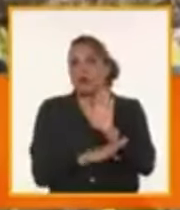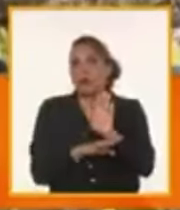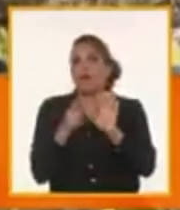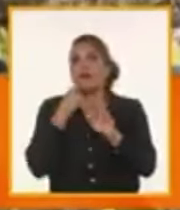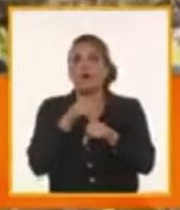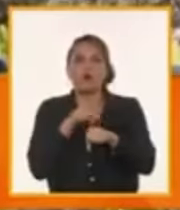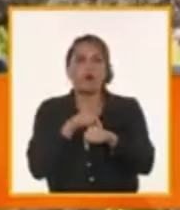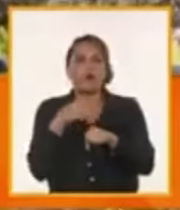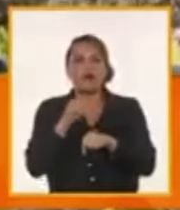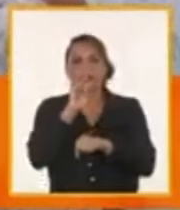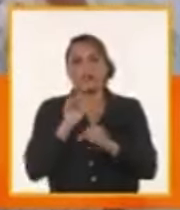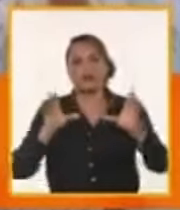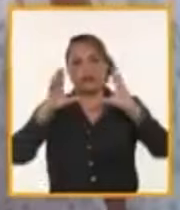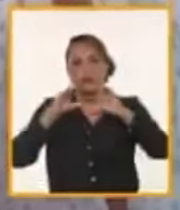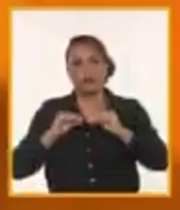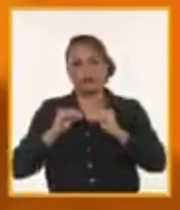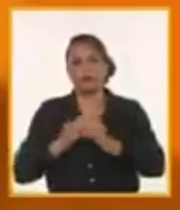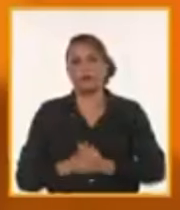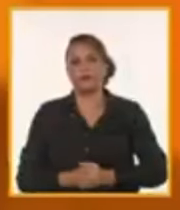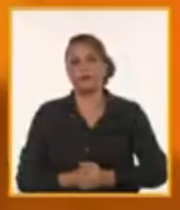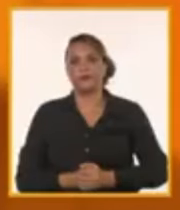7 de la noche